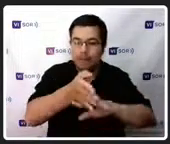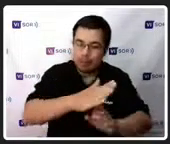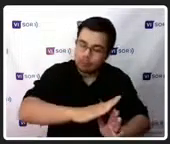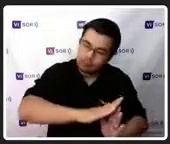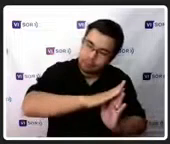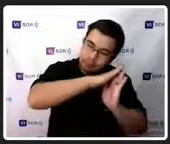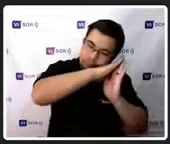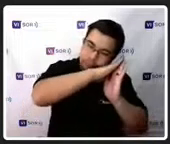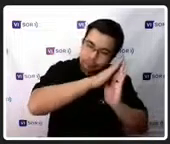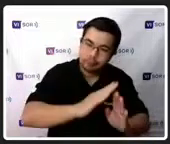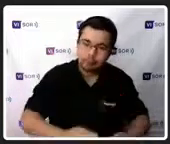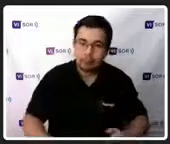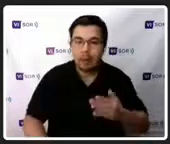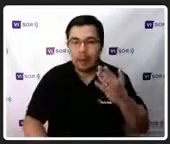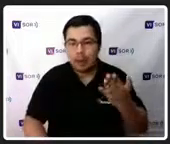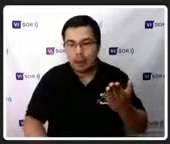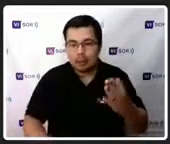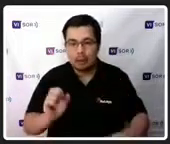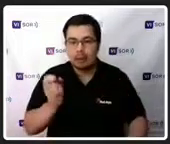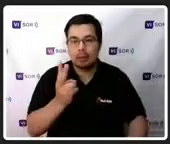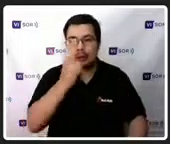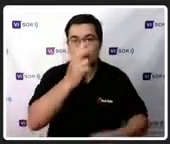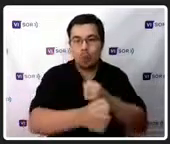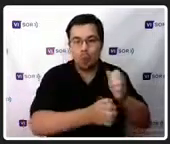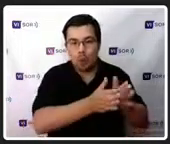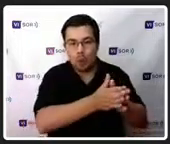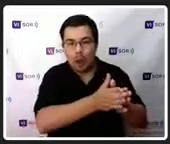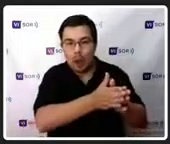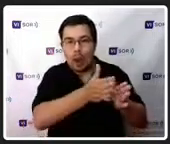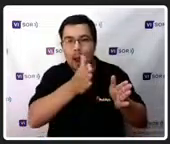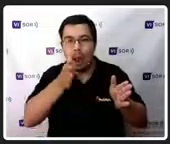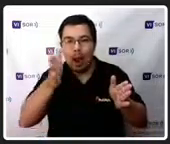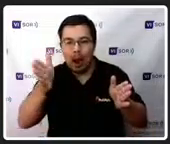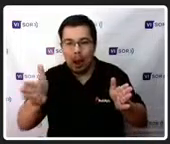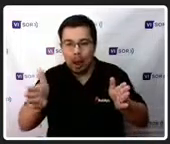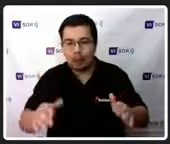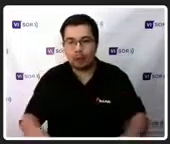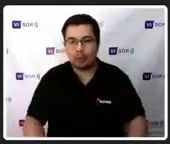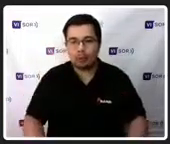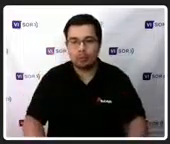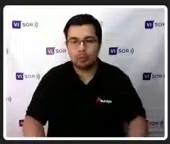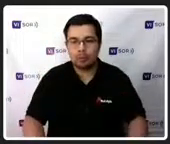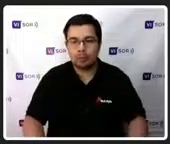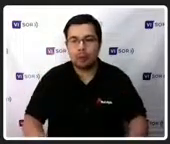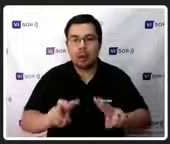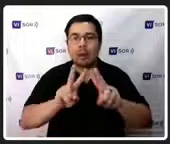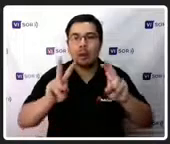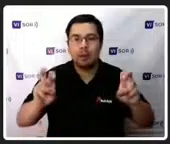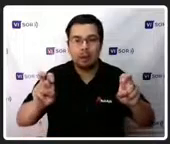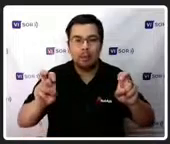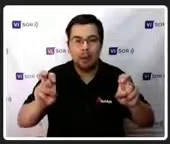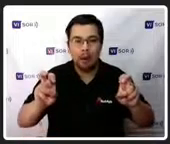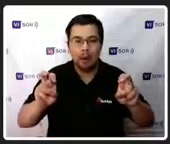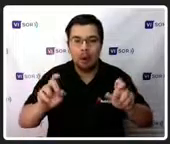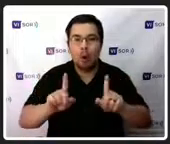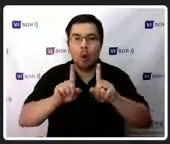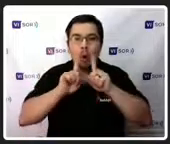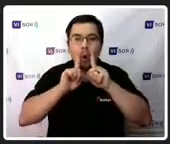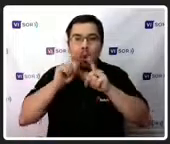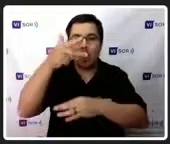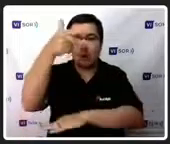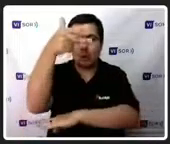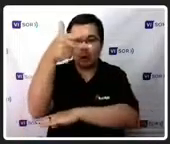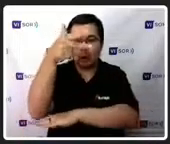el segundo año, un componente operacional, ¿no es cierto?, de la operación hotelera. Pasando al tercer